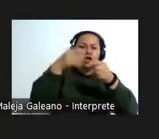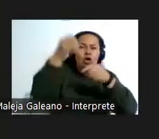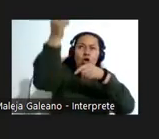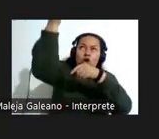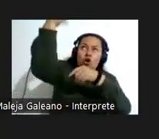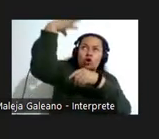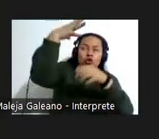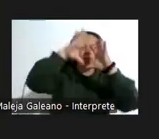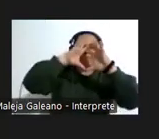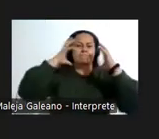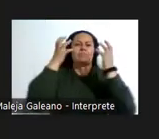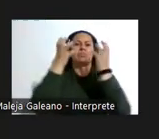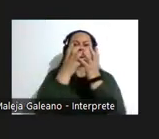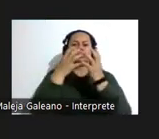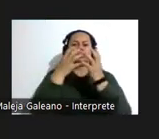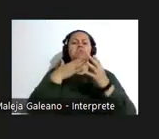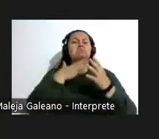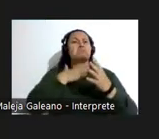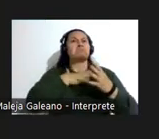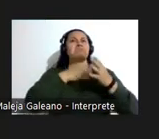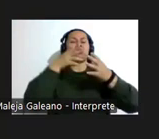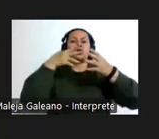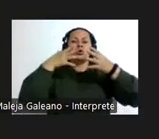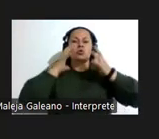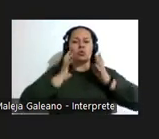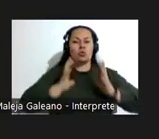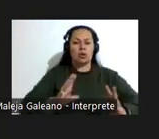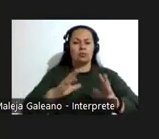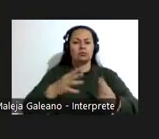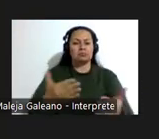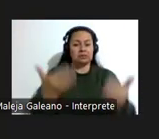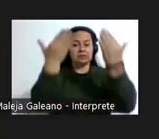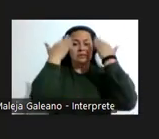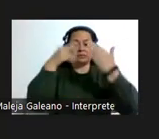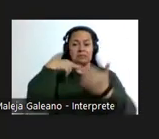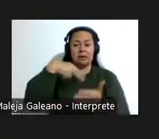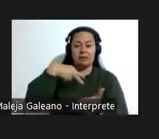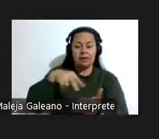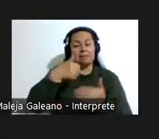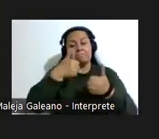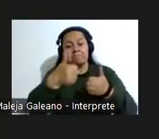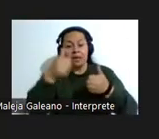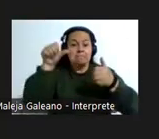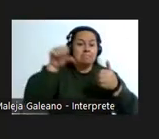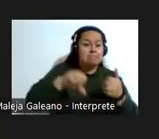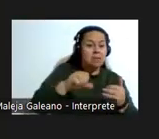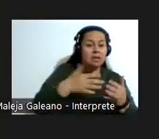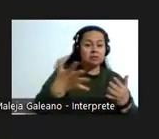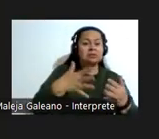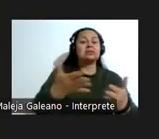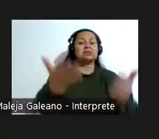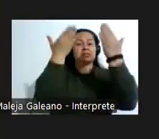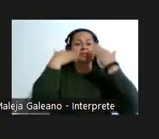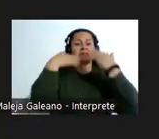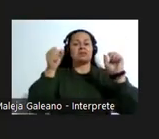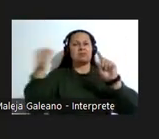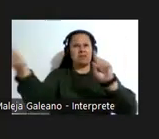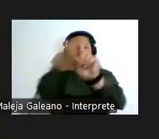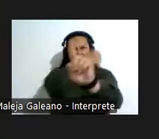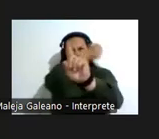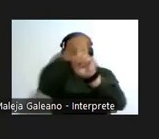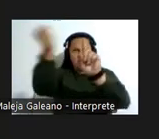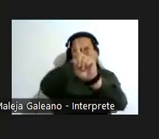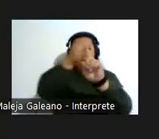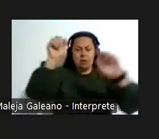para bailar mal y torpe bajo la lluvia cuando nadie lo mira. Sirve para dar puñetazos y para salvarse